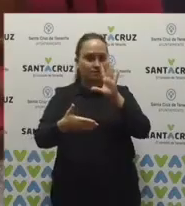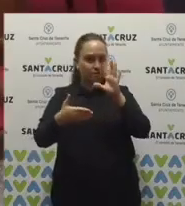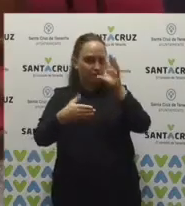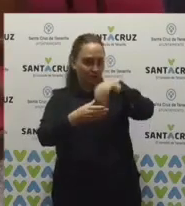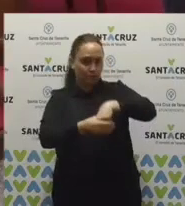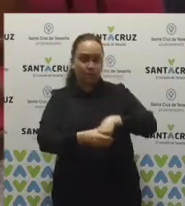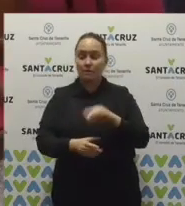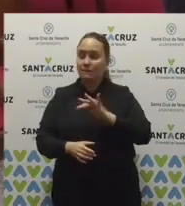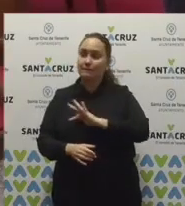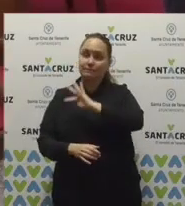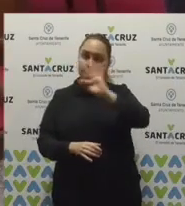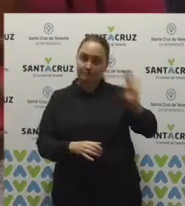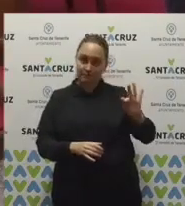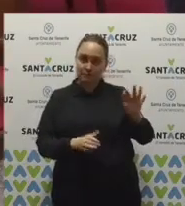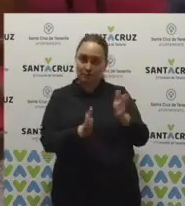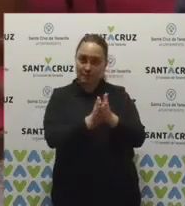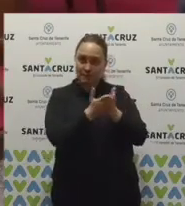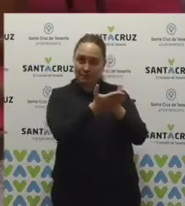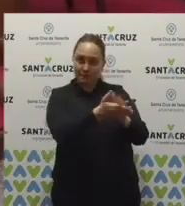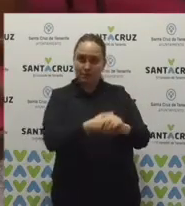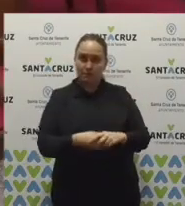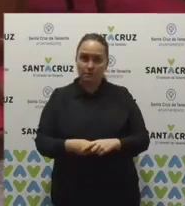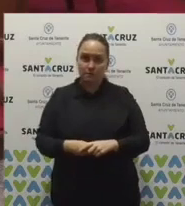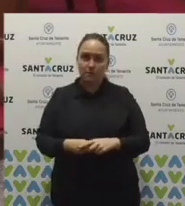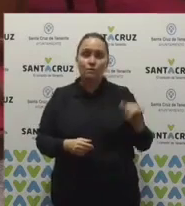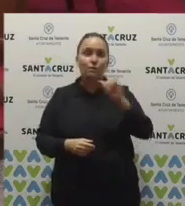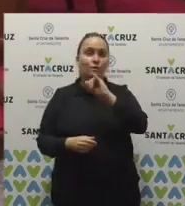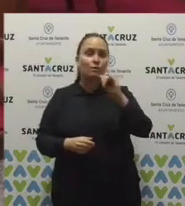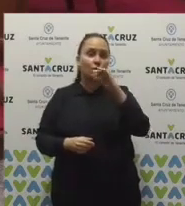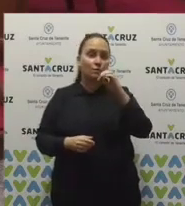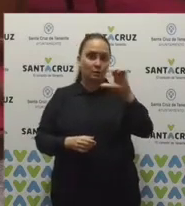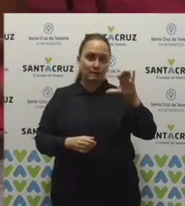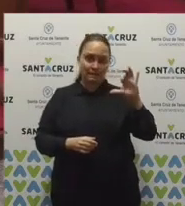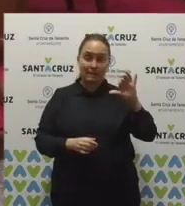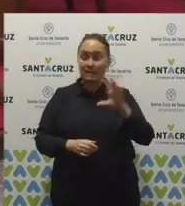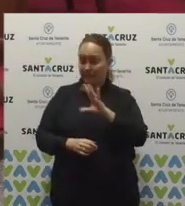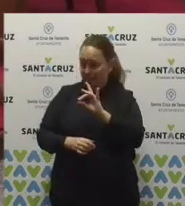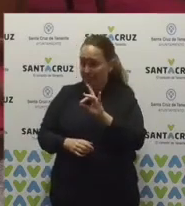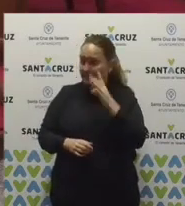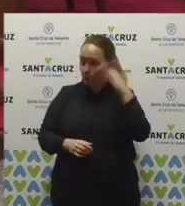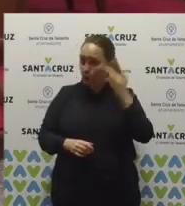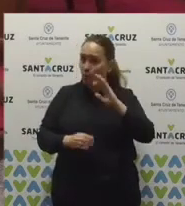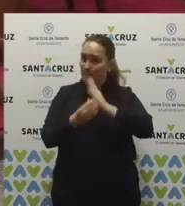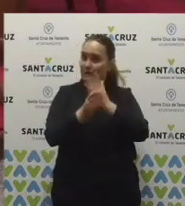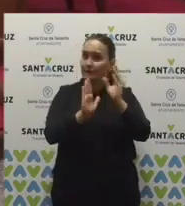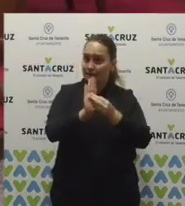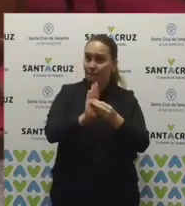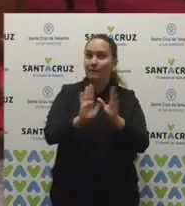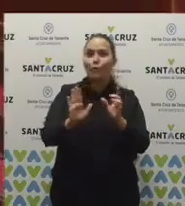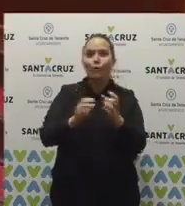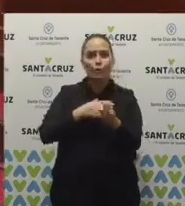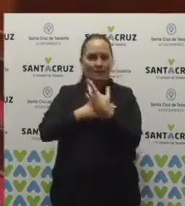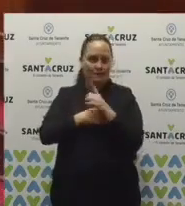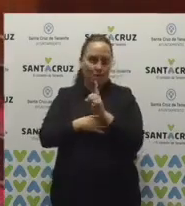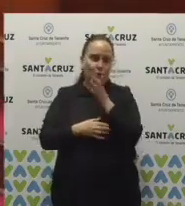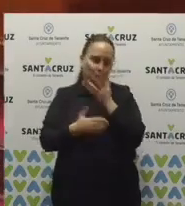seguramente está en el expediente pero no es la información que nos remitieron a nosotros por eso era la petición